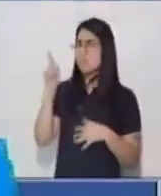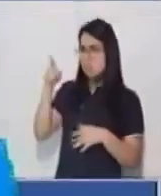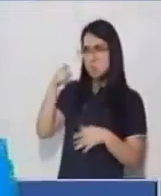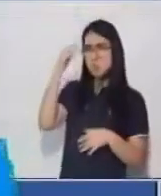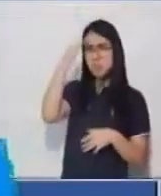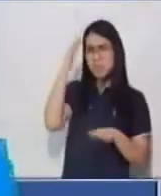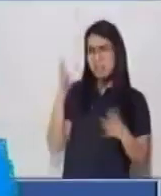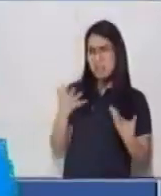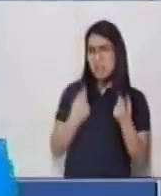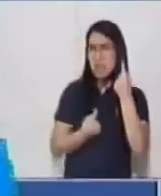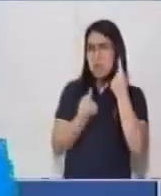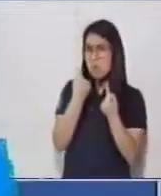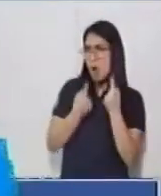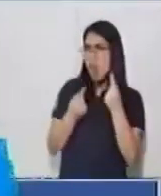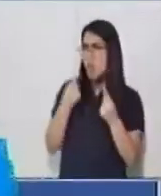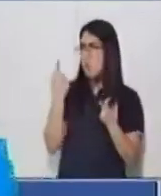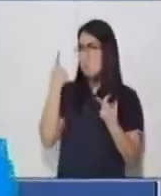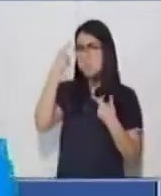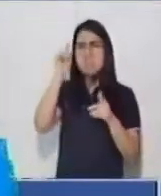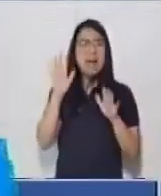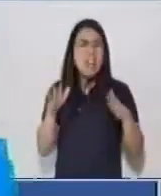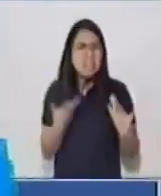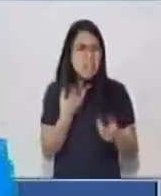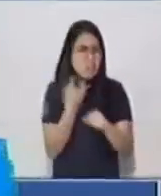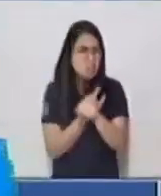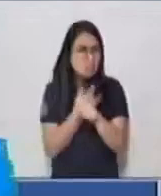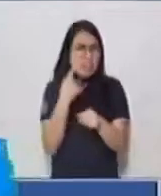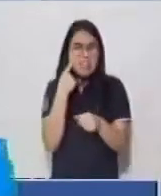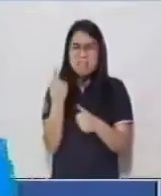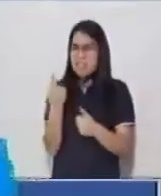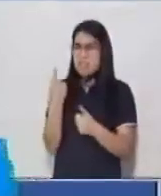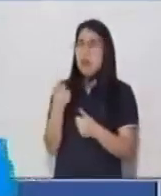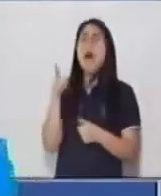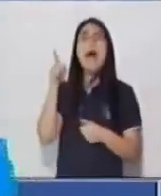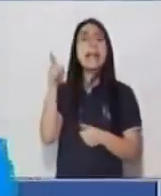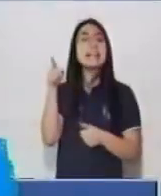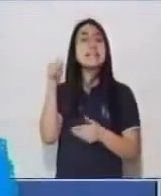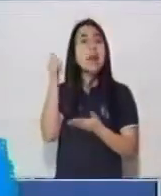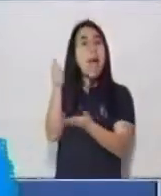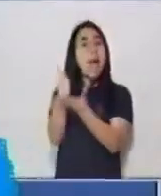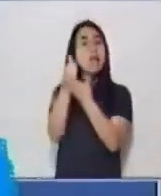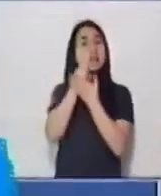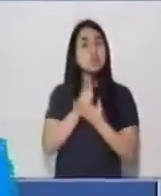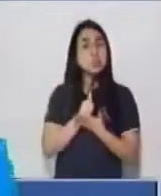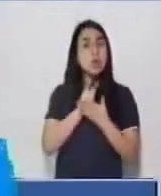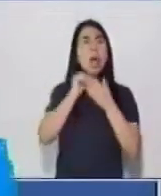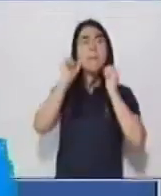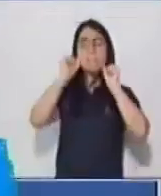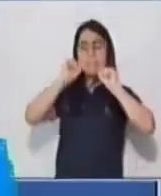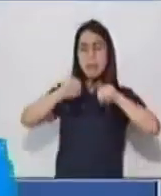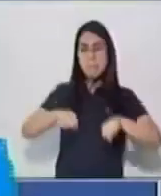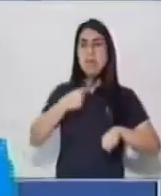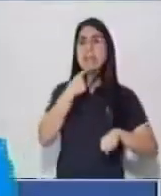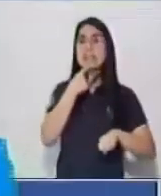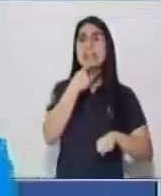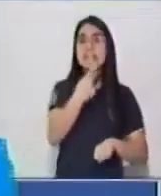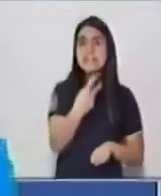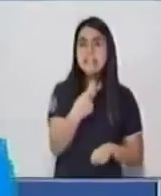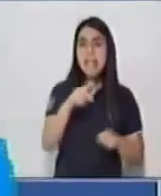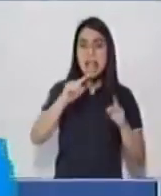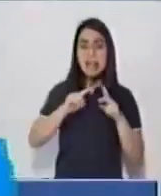utilizamos? Los sustantivos gentilicios son los que nos ayudan a nombrar el origen de las personas. Por